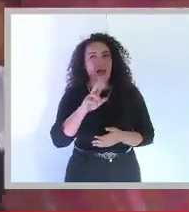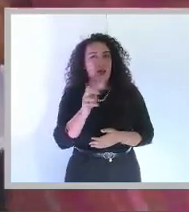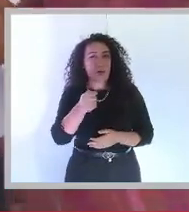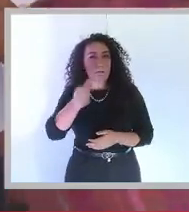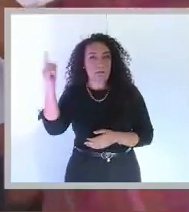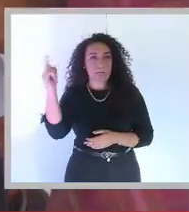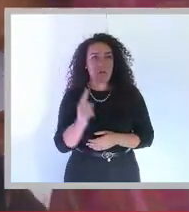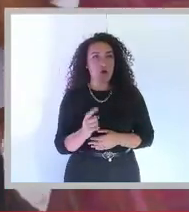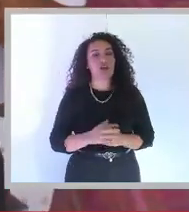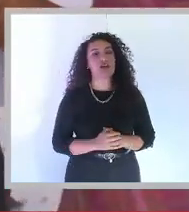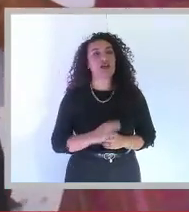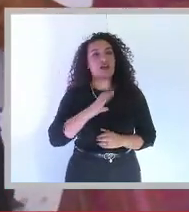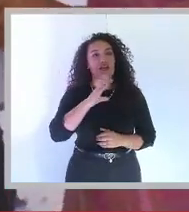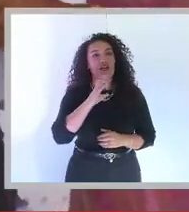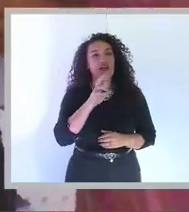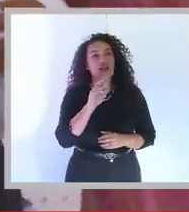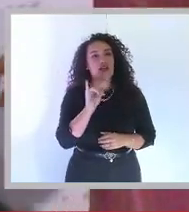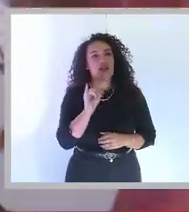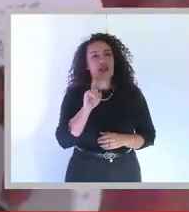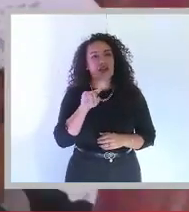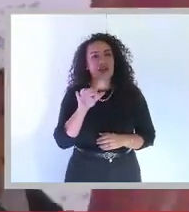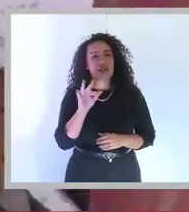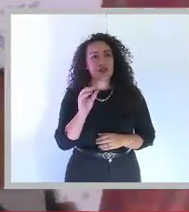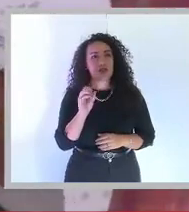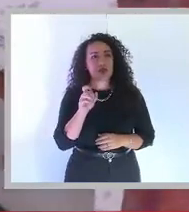Christopher Ferguson. El micrófono.